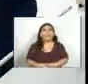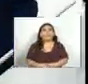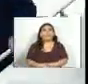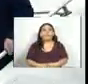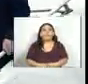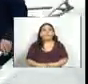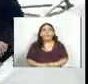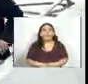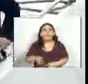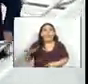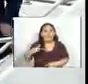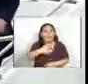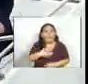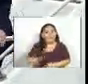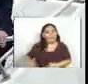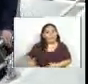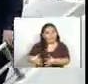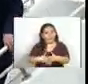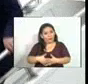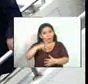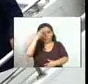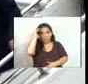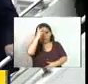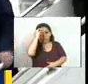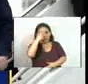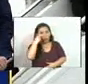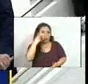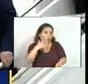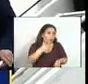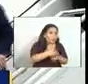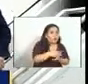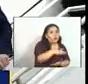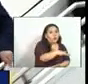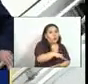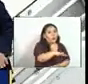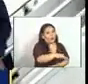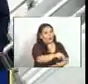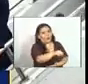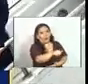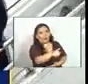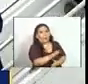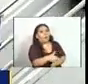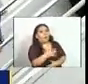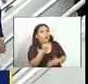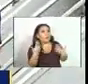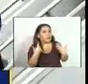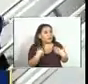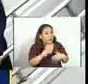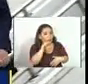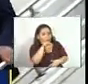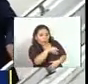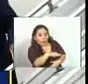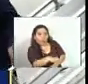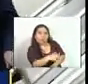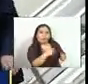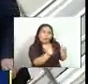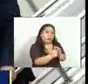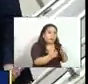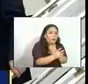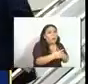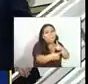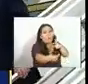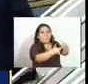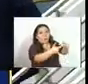el presidente Donald Trump visitó Kenosha Wisconsin después de más de una semana de disturbios luego del tiroteo